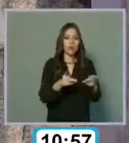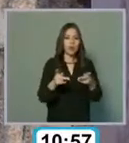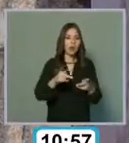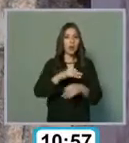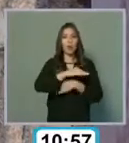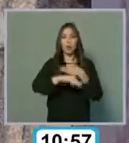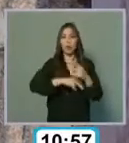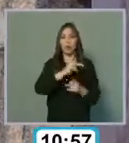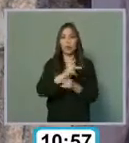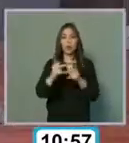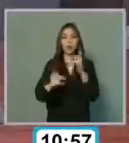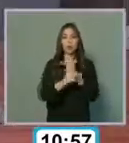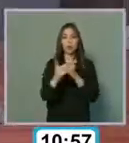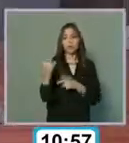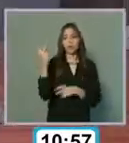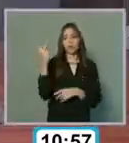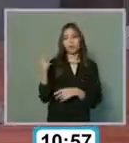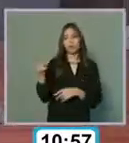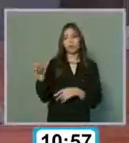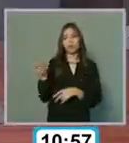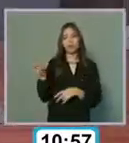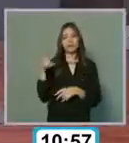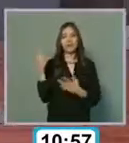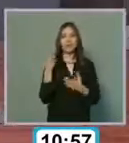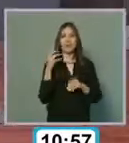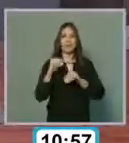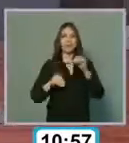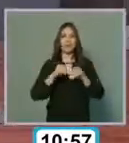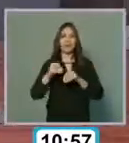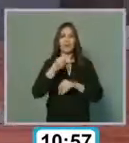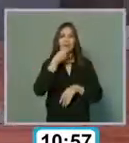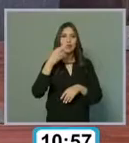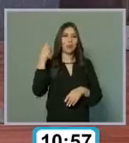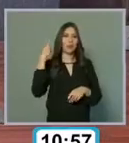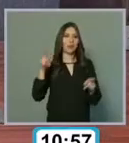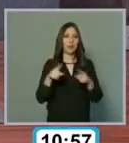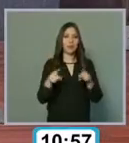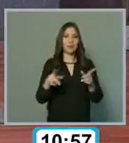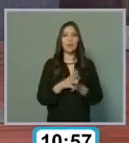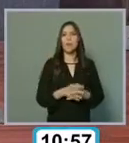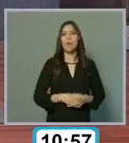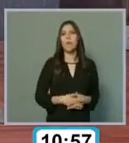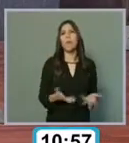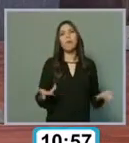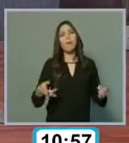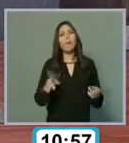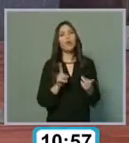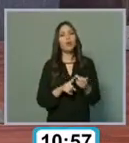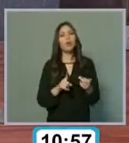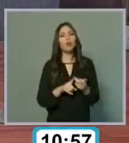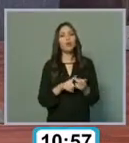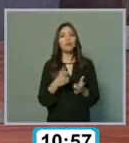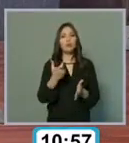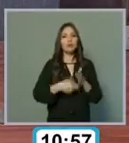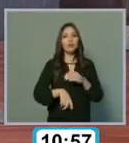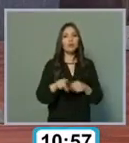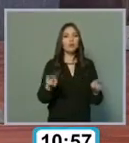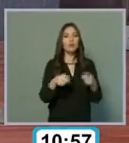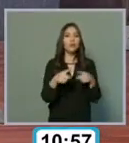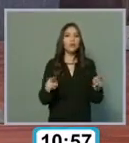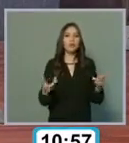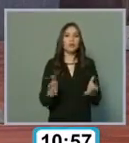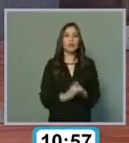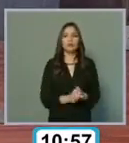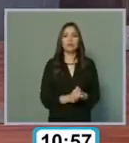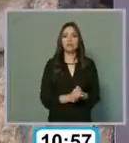ya la producción se encargan acá estos muchachos de Muy bien. enriquecer todas las rolas, ¿no? Y bueno, cuéntenle al público dónde podemos encontrar pues su música. Claro,